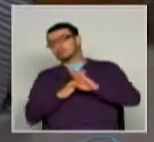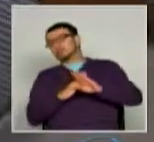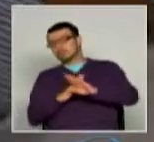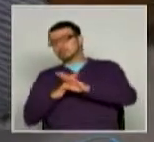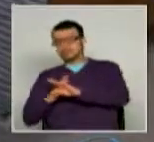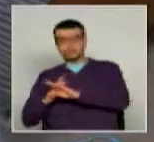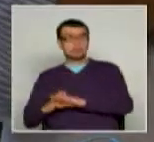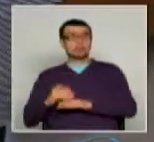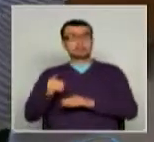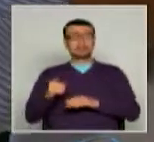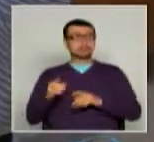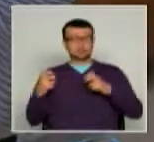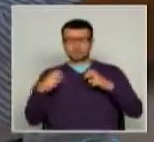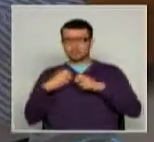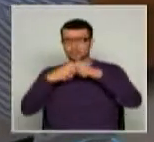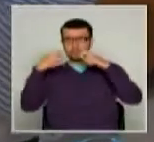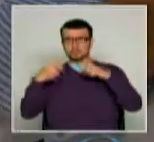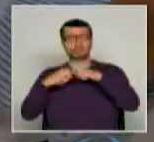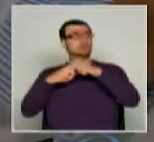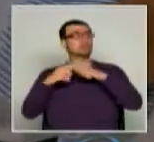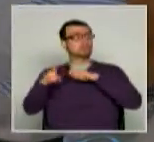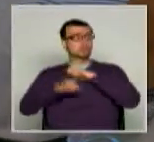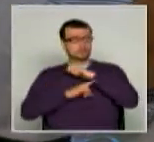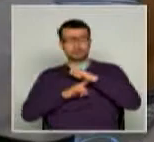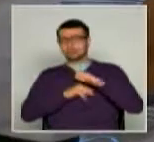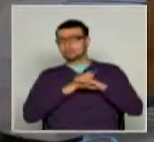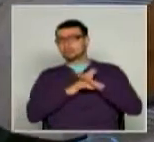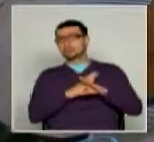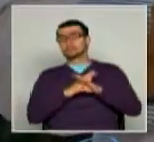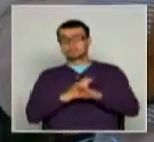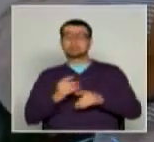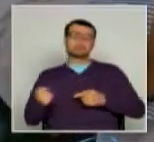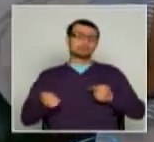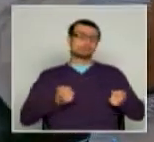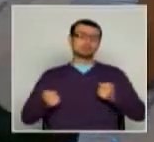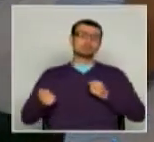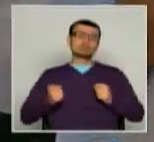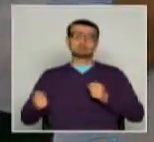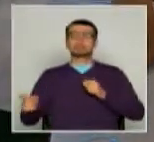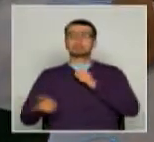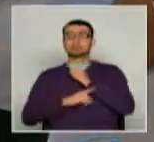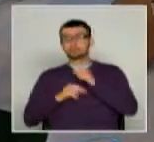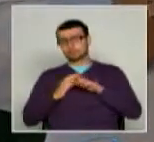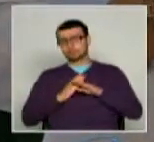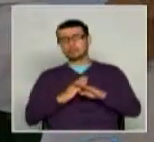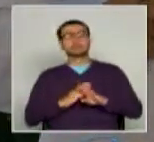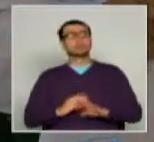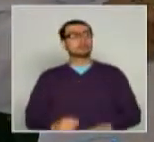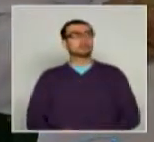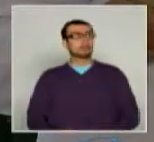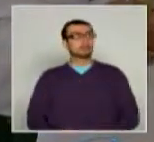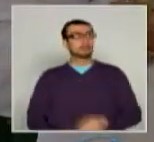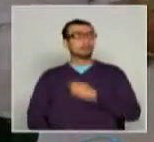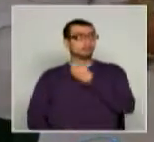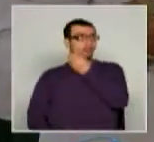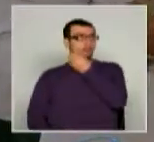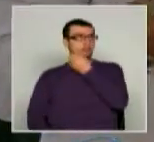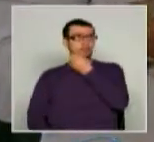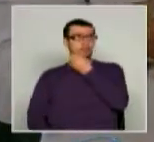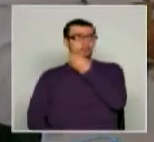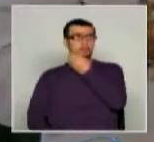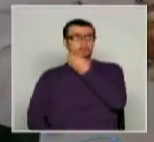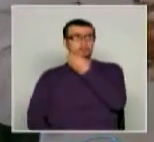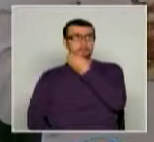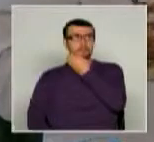el cuerpo para manejar esas frecuencias o esas ondas de contaminación electromagnética a las